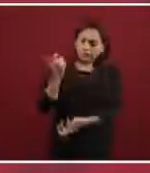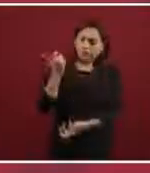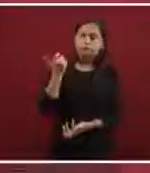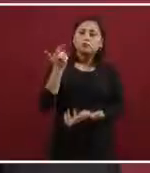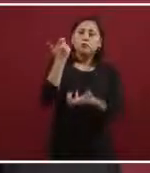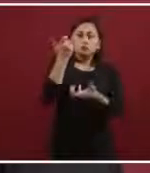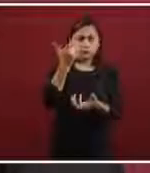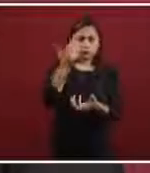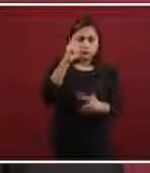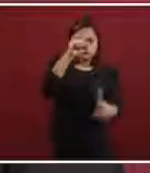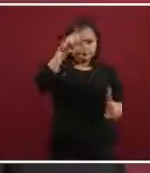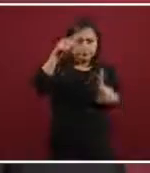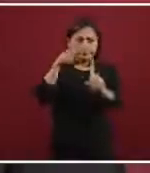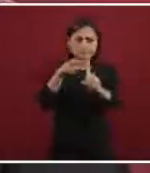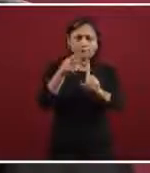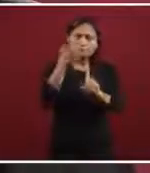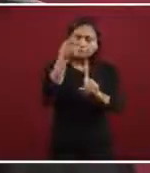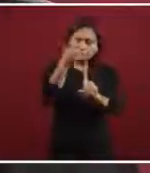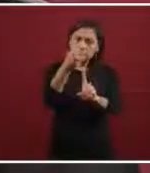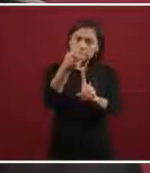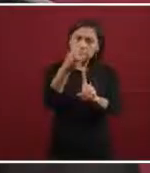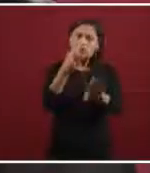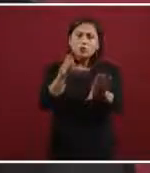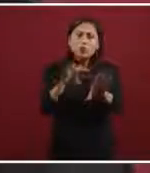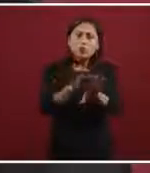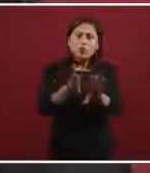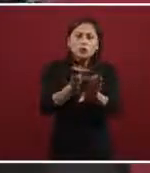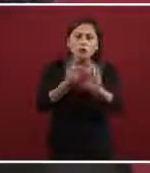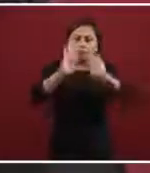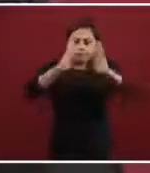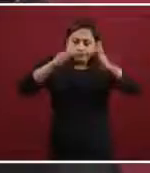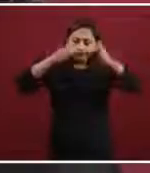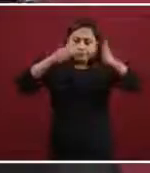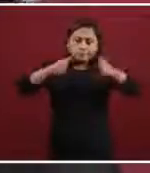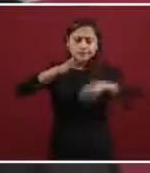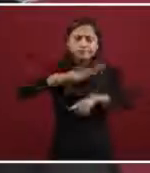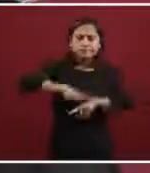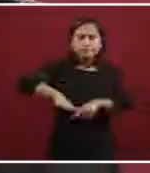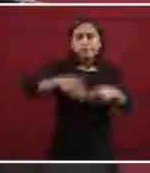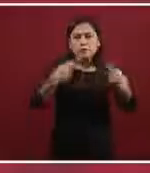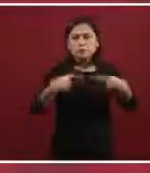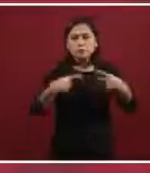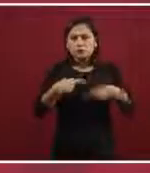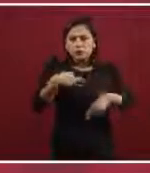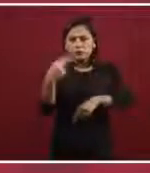ejemplo a los que más lo necesitan